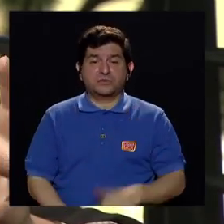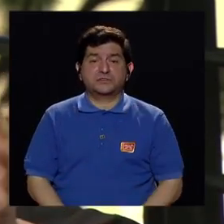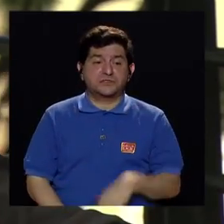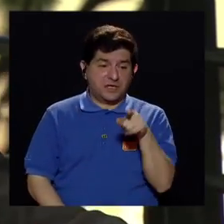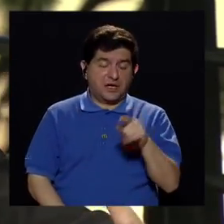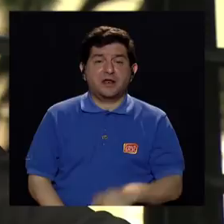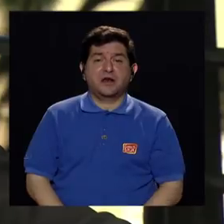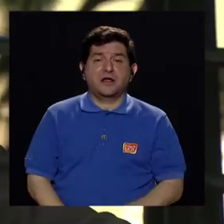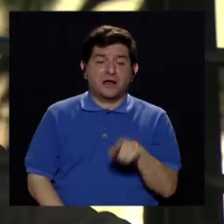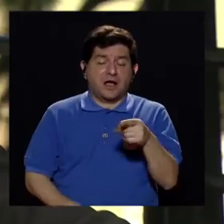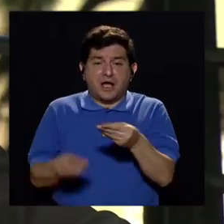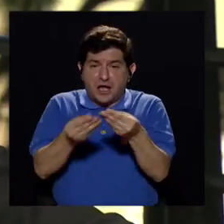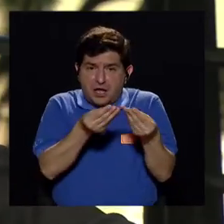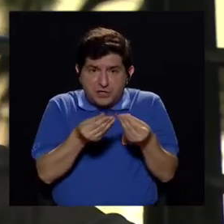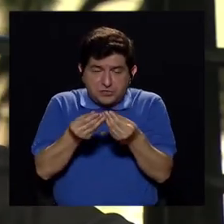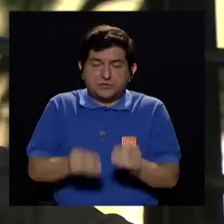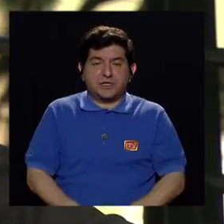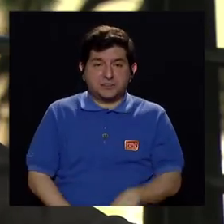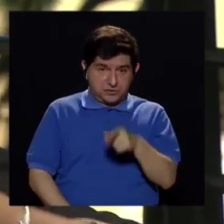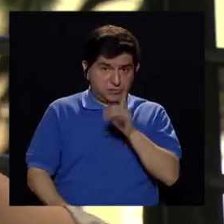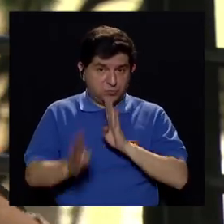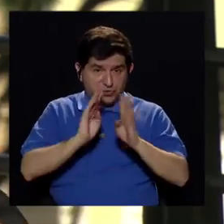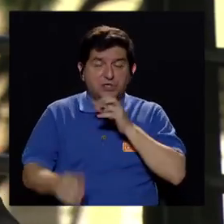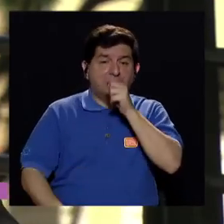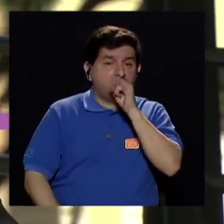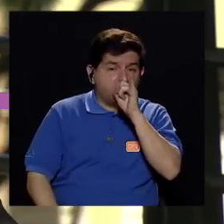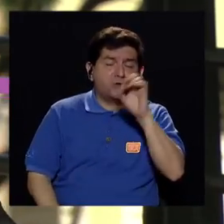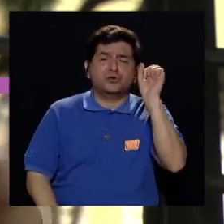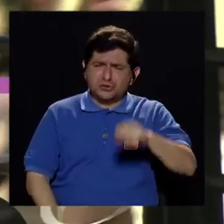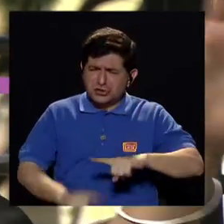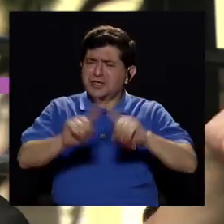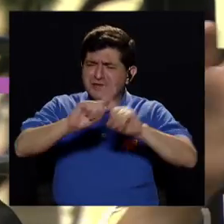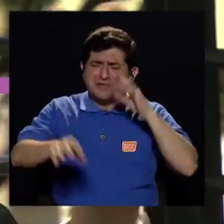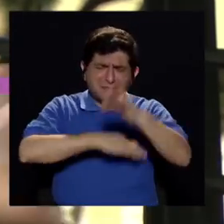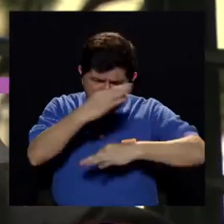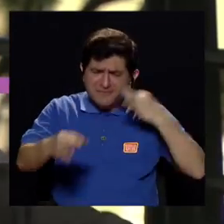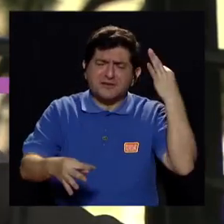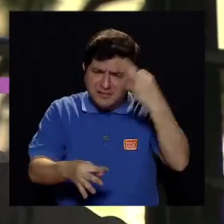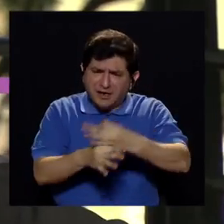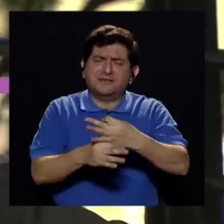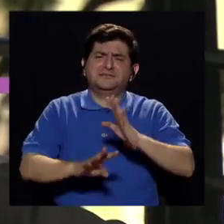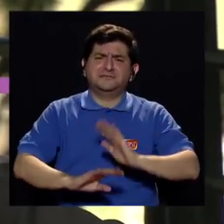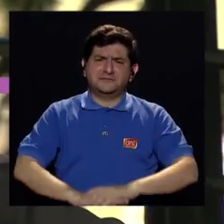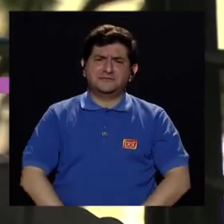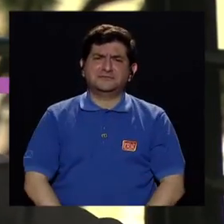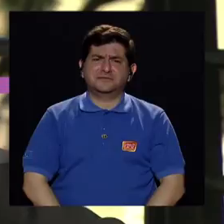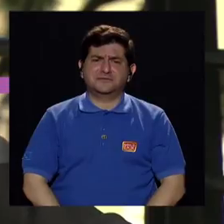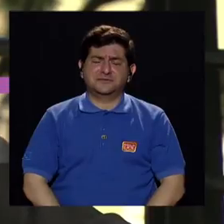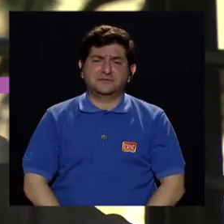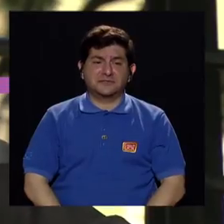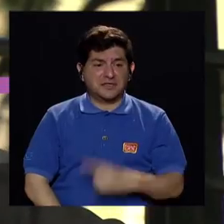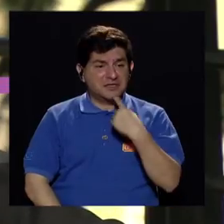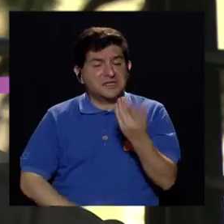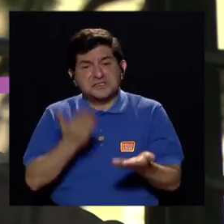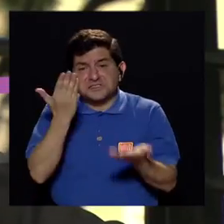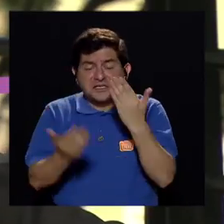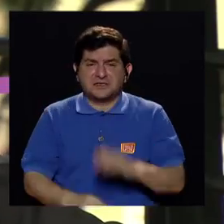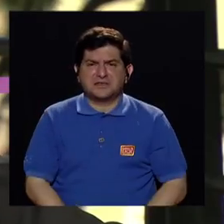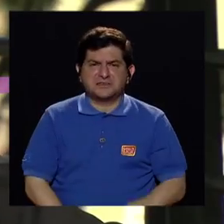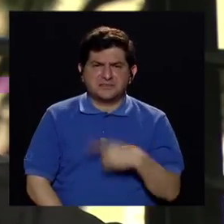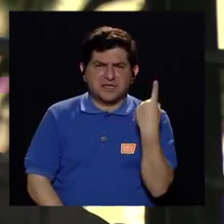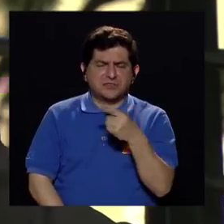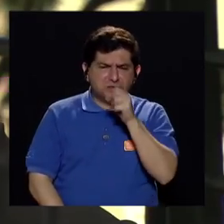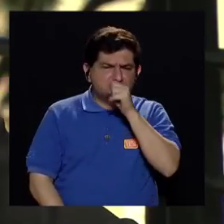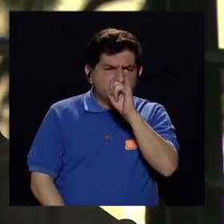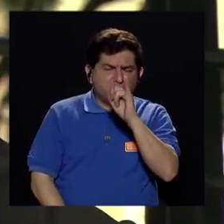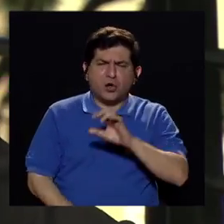ayuda a prolongar. Estás hablando de los preservativos. Los preservativos, existen gran variedad y es que vas a decir, mira, pero solo con preservativo